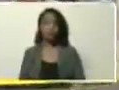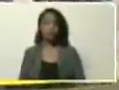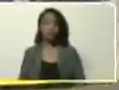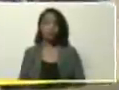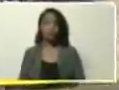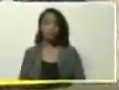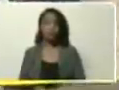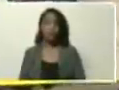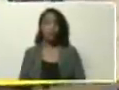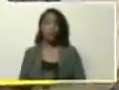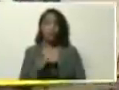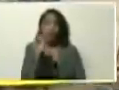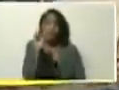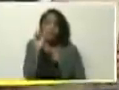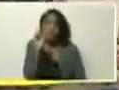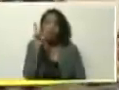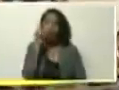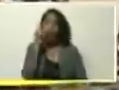Somos minoría.